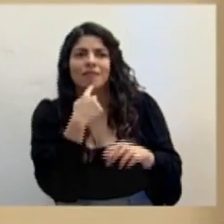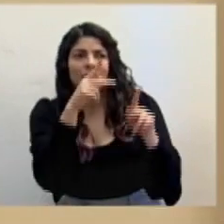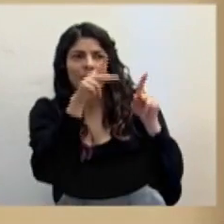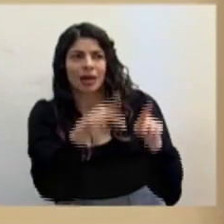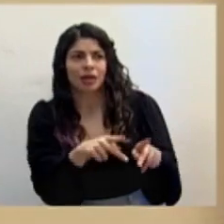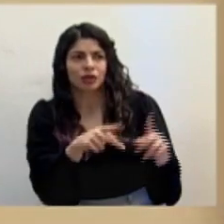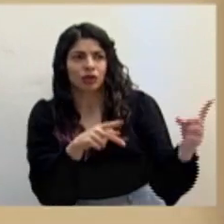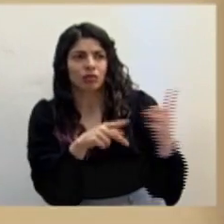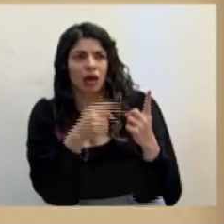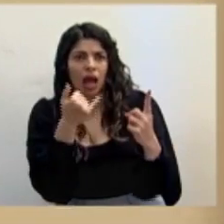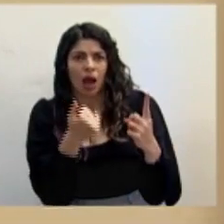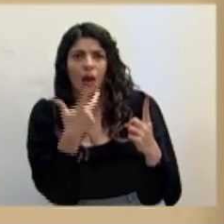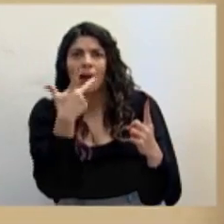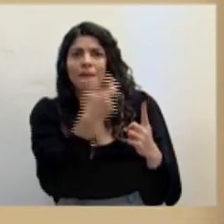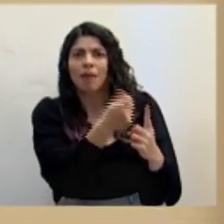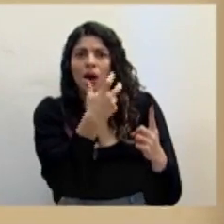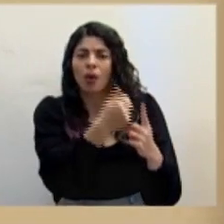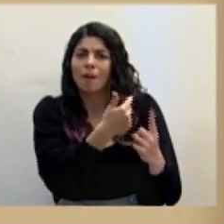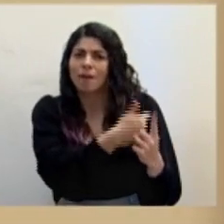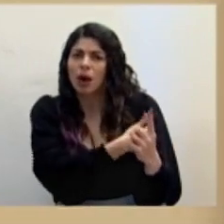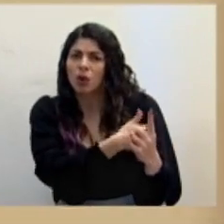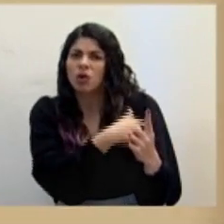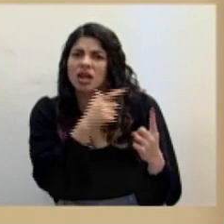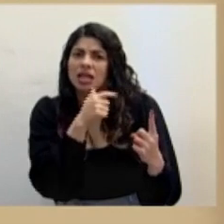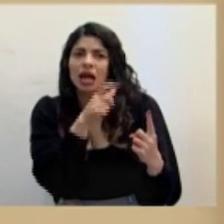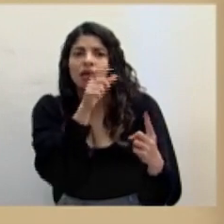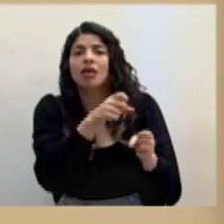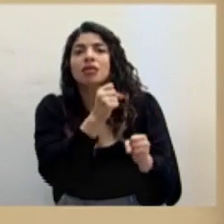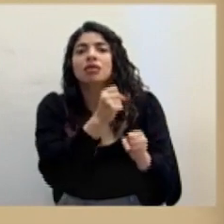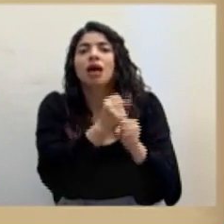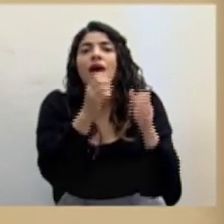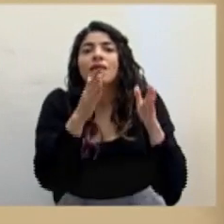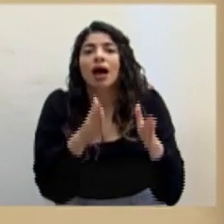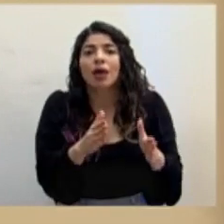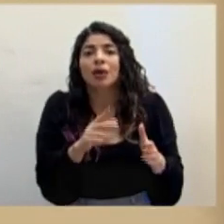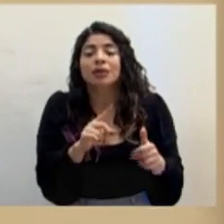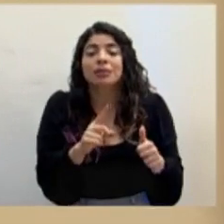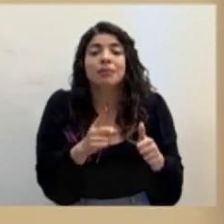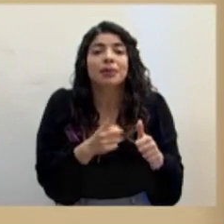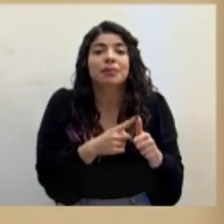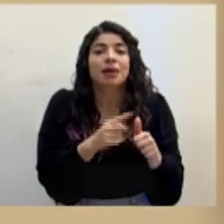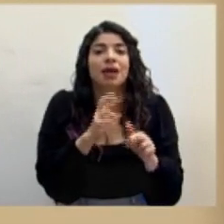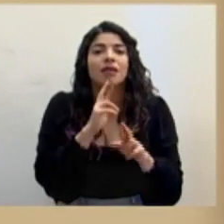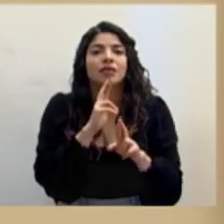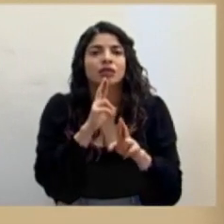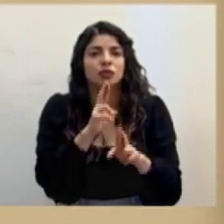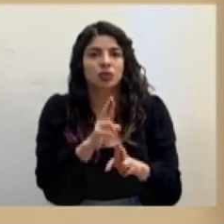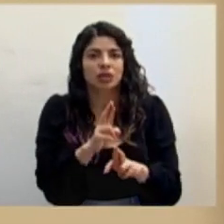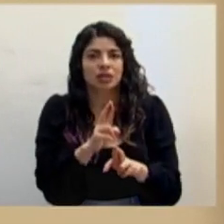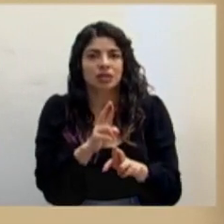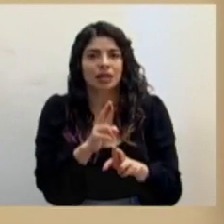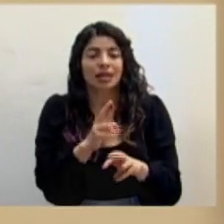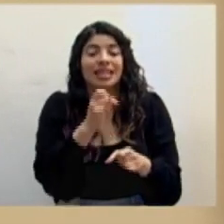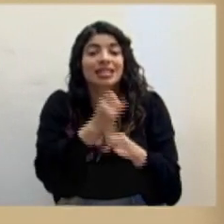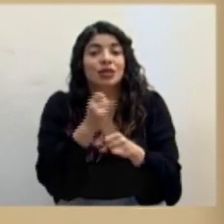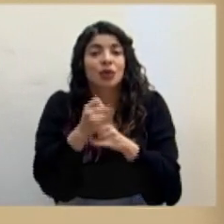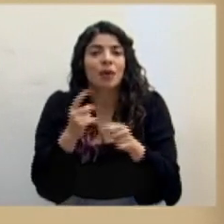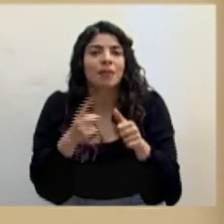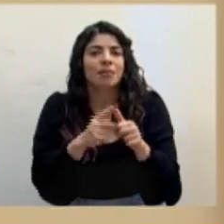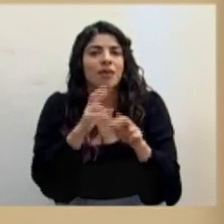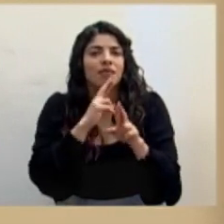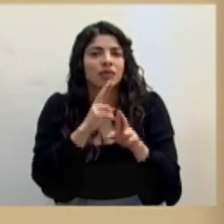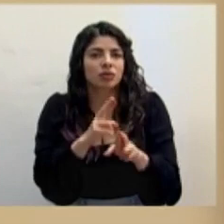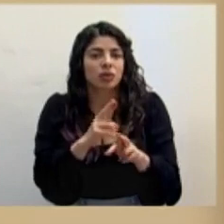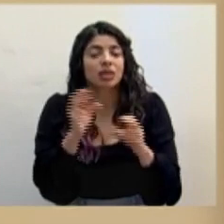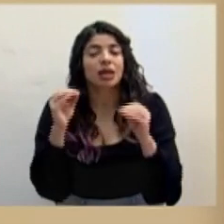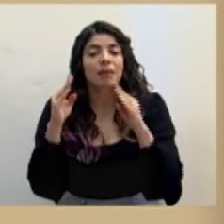este momento la vacuna, realmente son trabajadores de primera respuesta en las instituciones de primera respuesta y